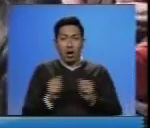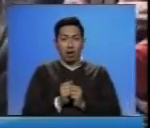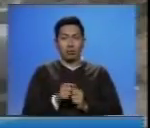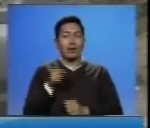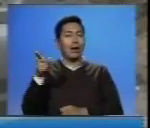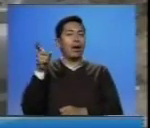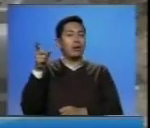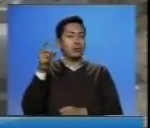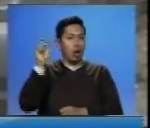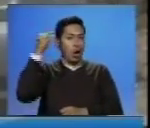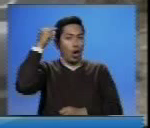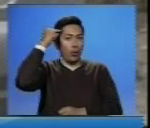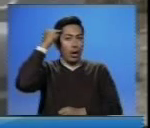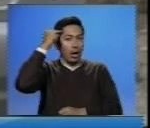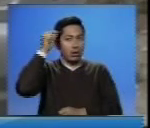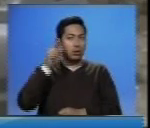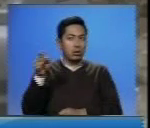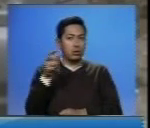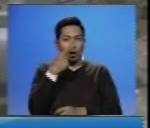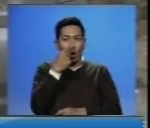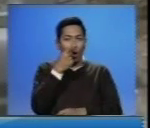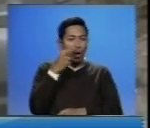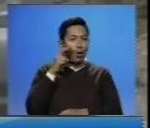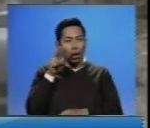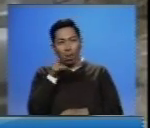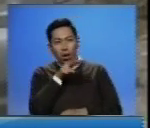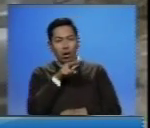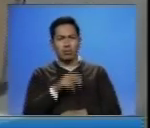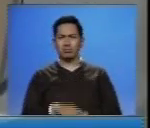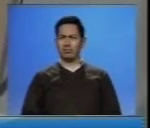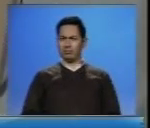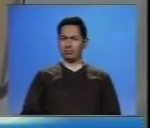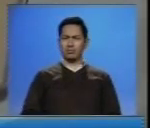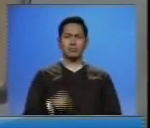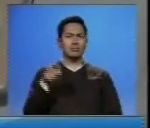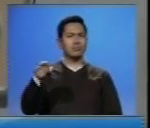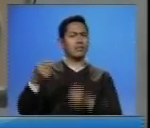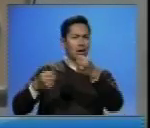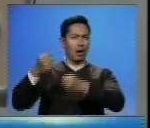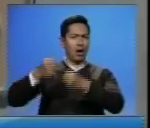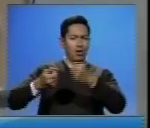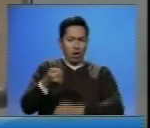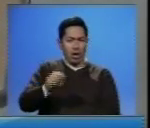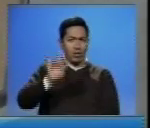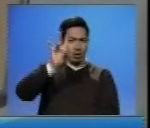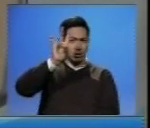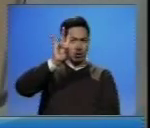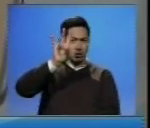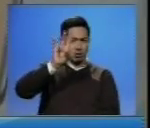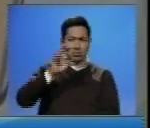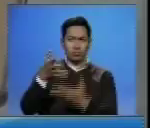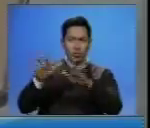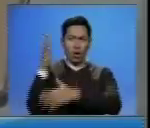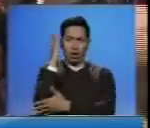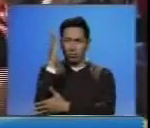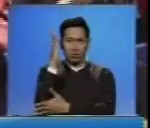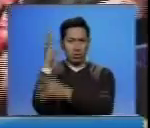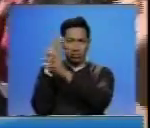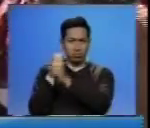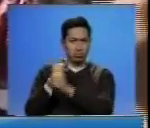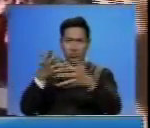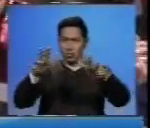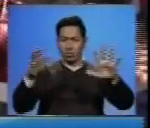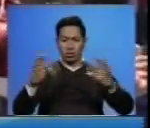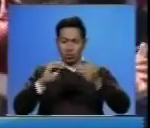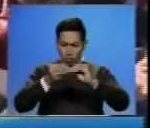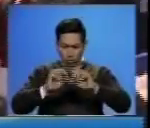gobierno. El vehículo de Ecuador TV no tiene vidrios polarizados y está plenamente identificado. El discurso de Pérez además